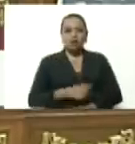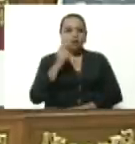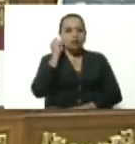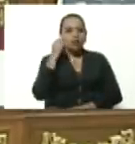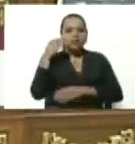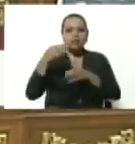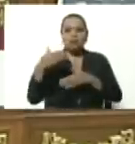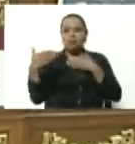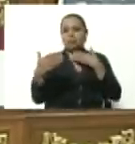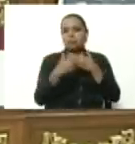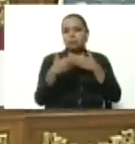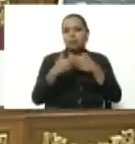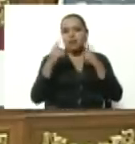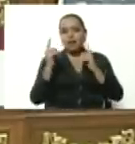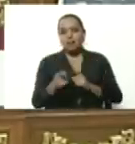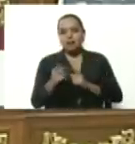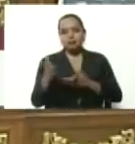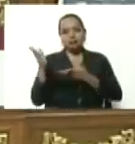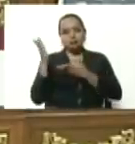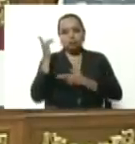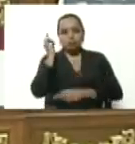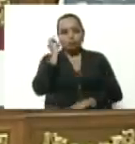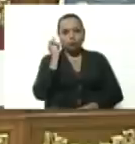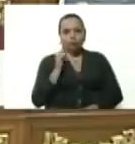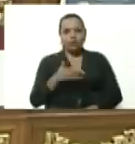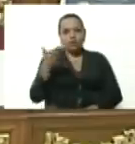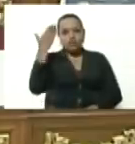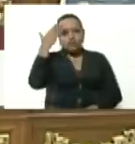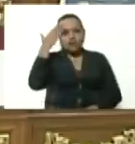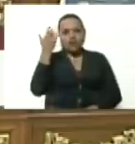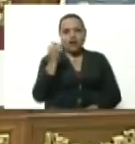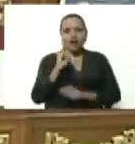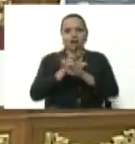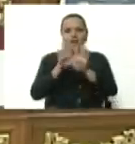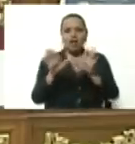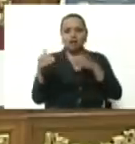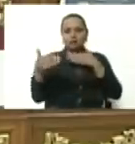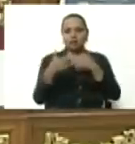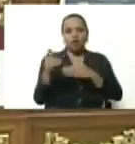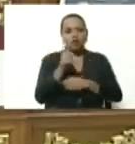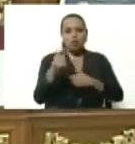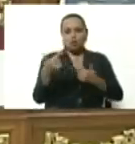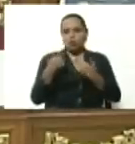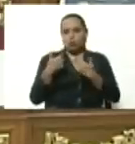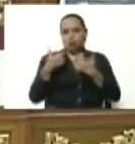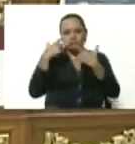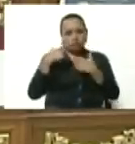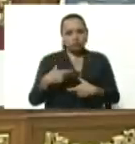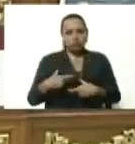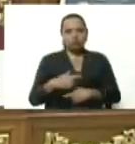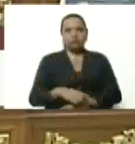agredida que sabe y está clara que la agresión no es contra ella.